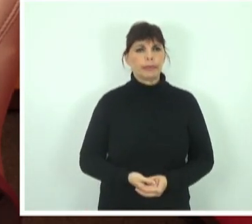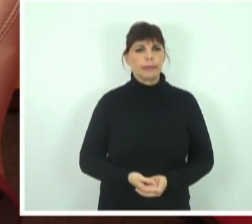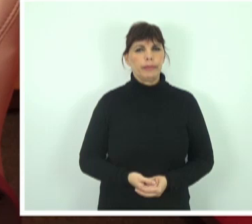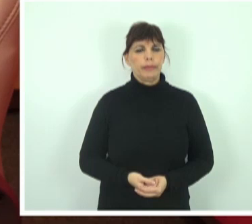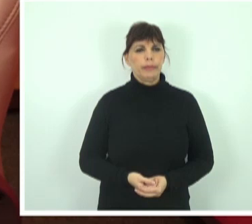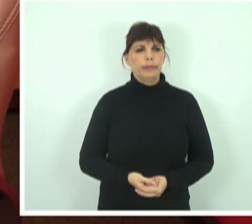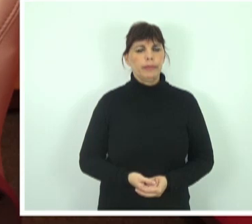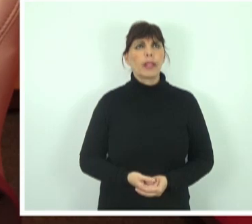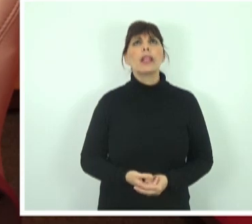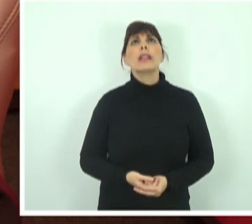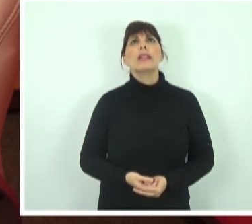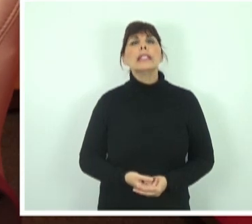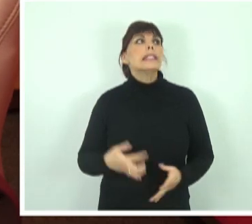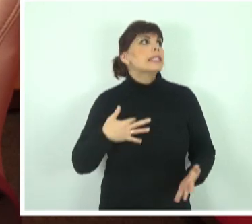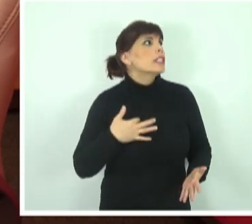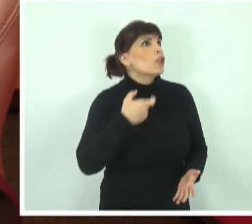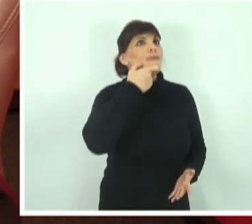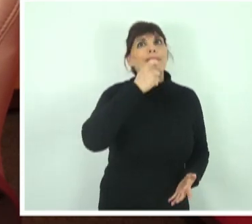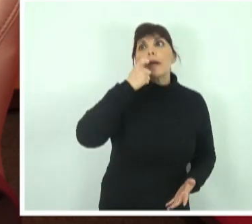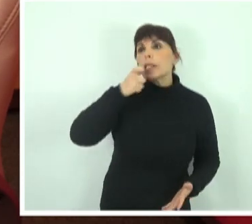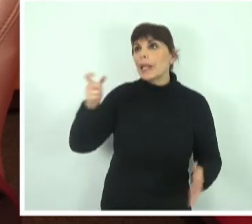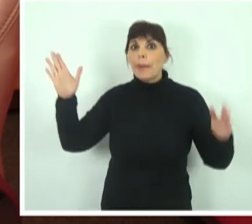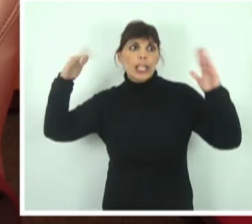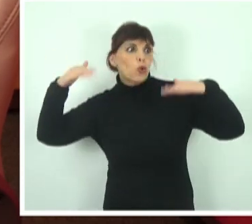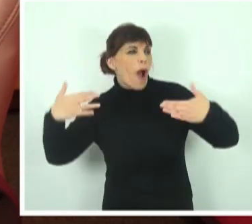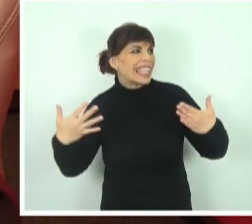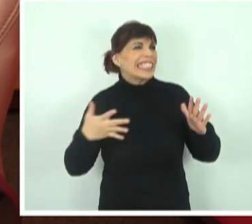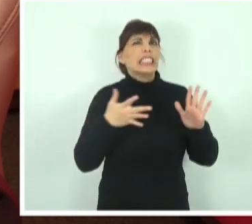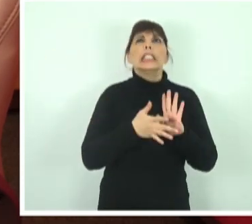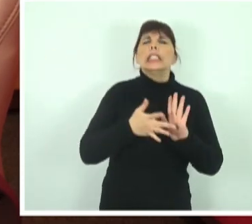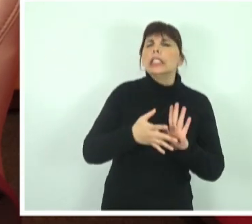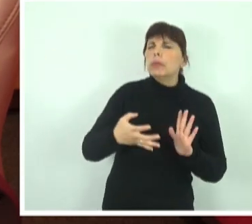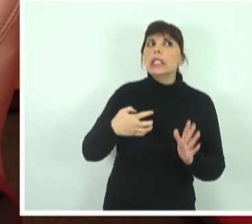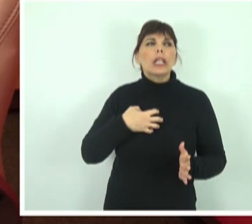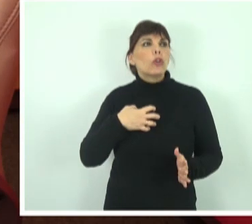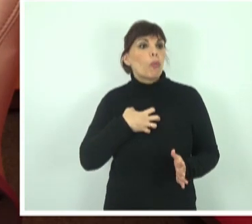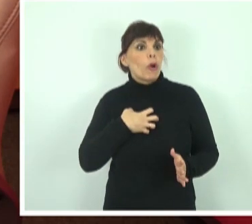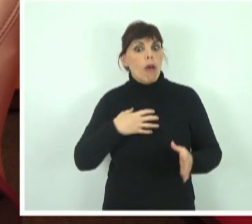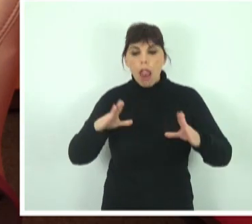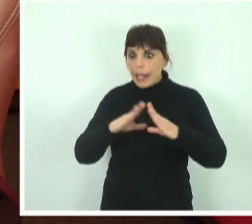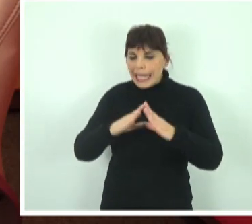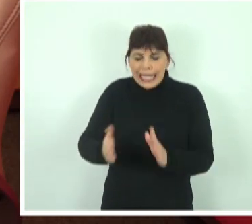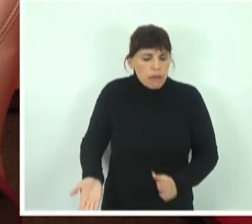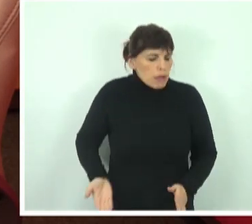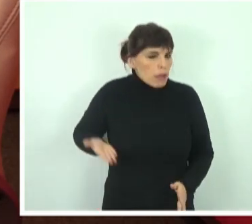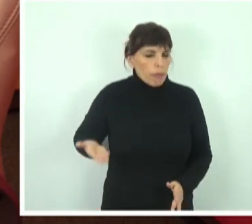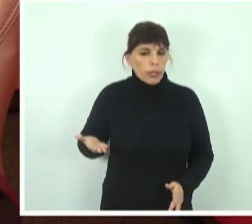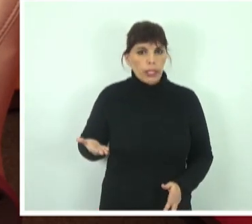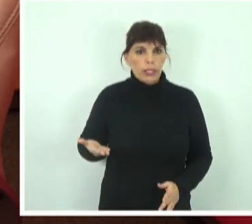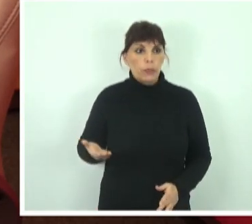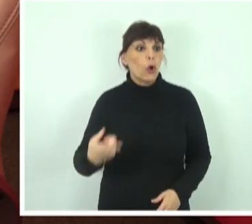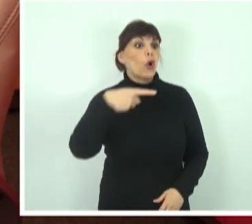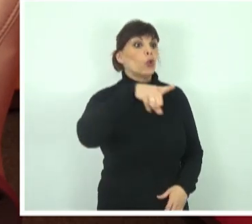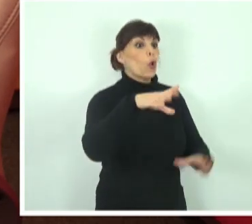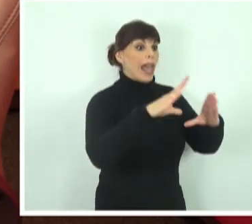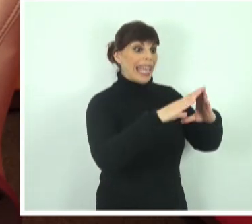no puedo, me faltarían las palabras para explicarlo lo importante que es la iglesia. Tú eres miembro